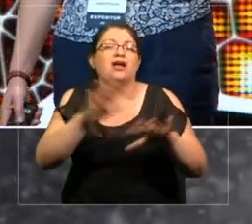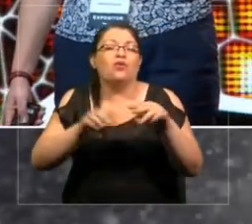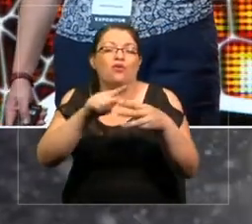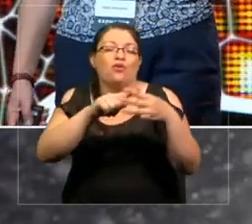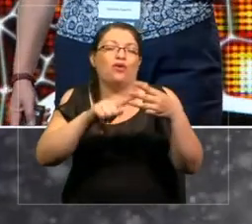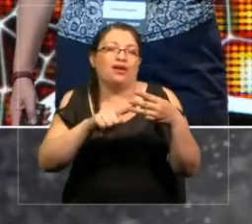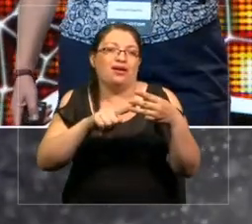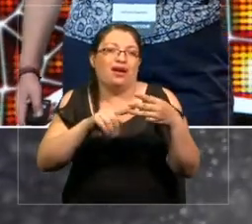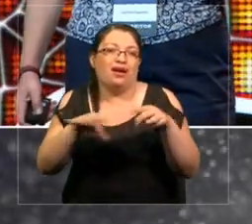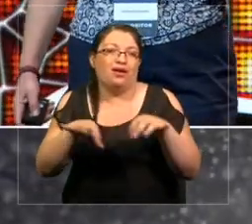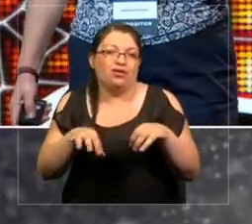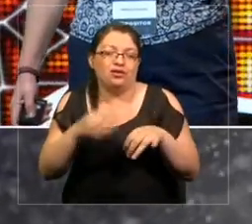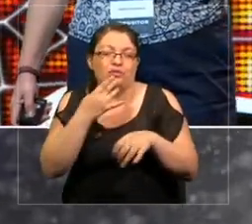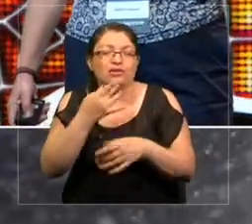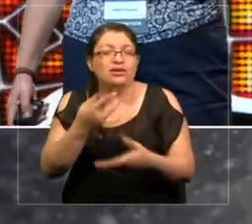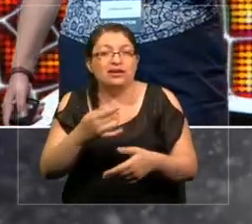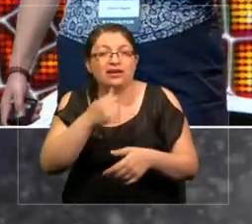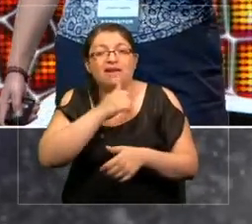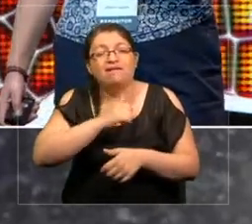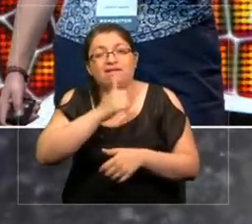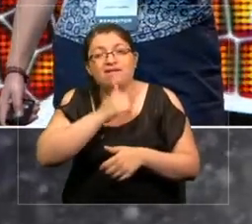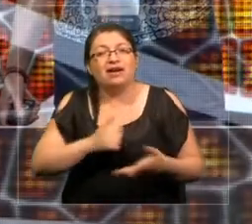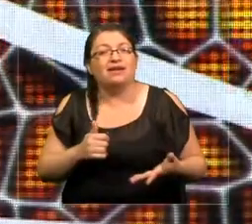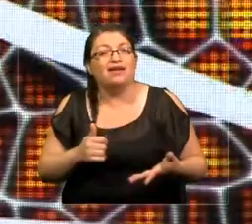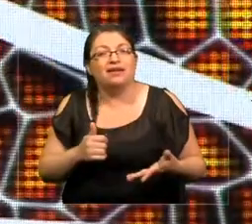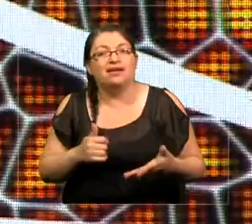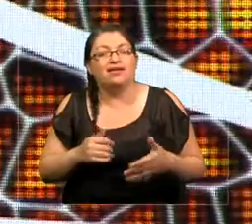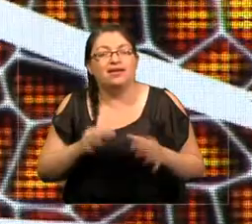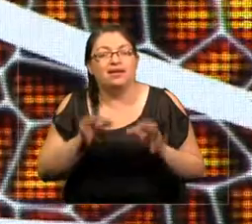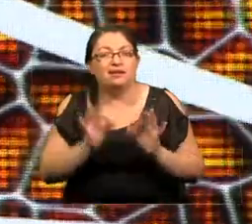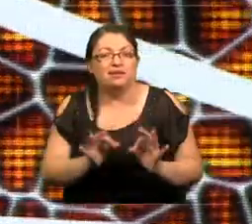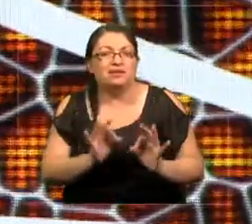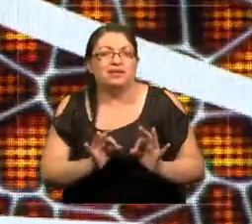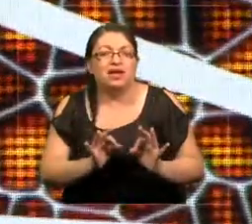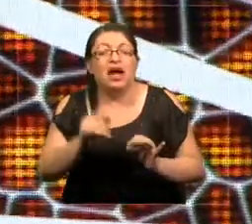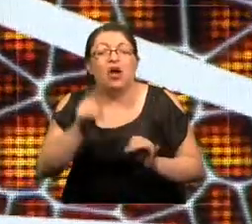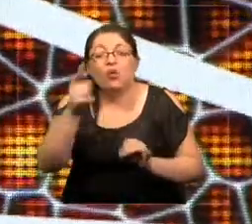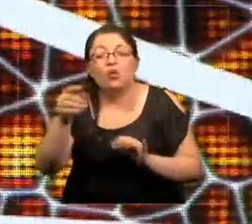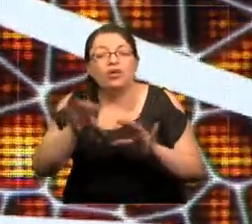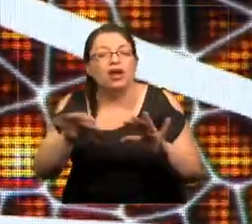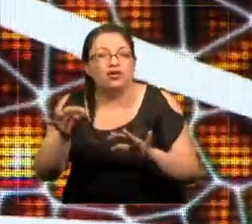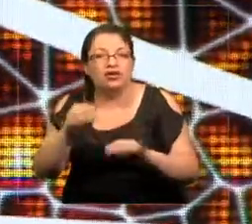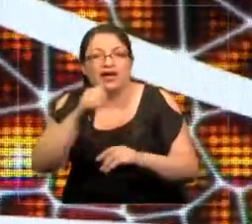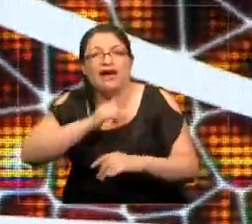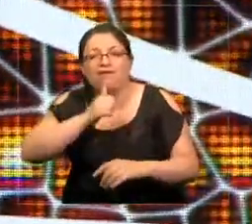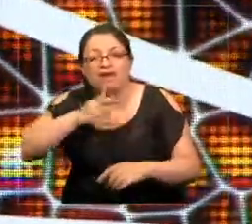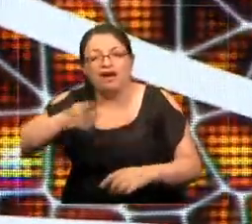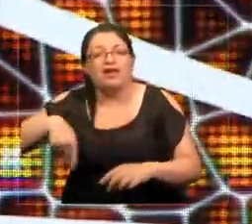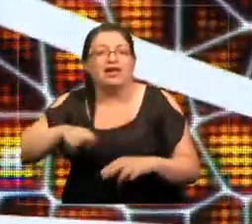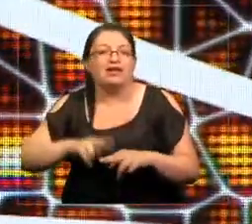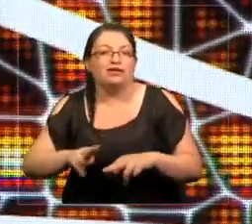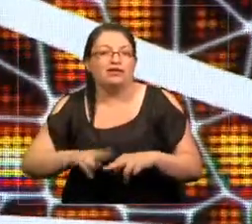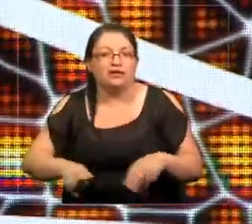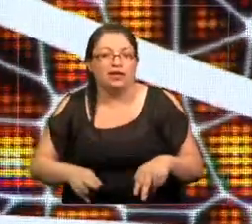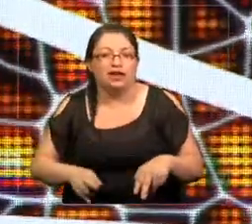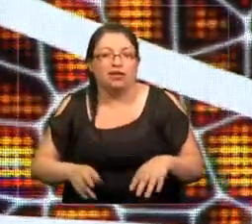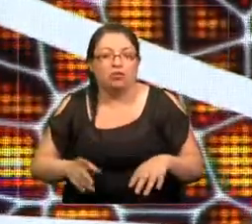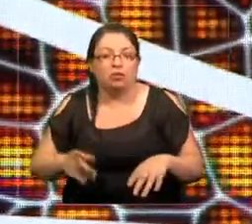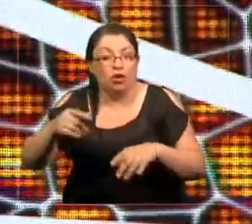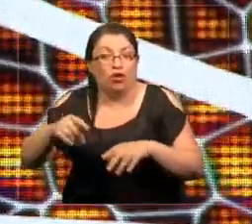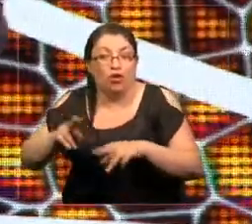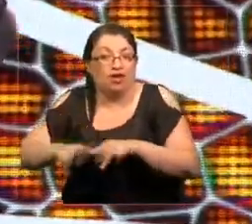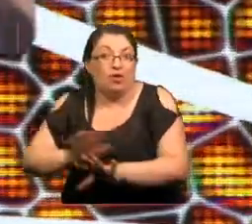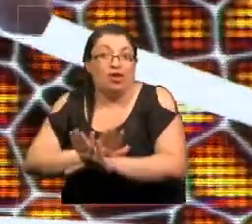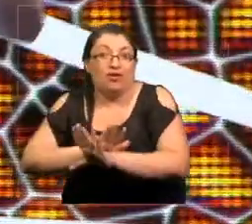porque nos falta en particular hay algo que no estamos haciendo creo que para nada